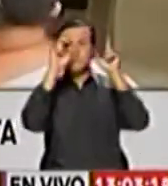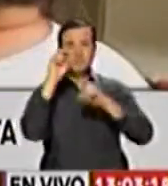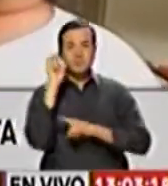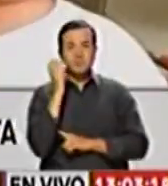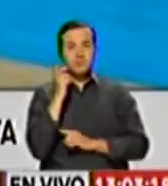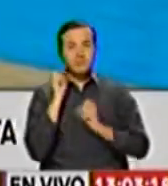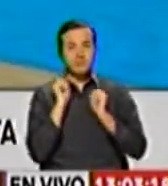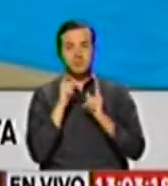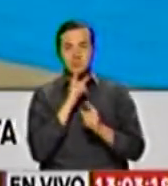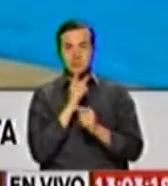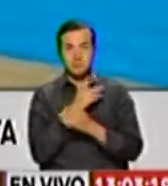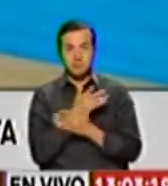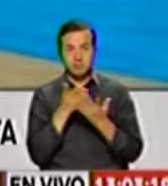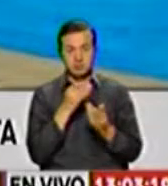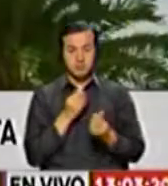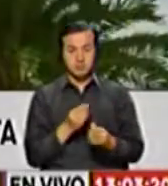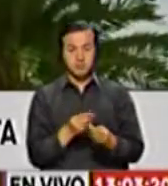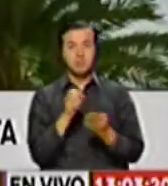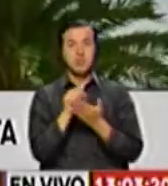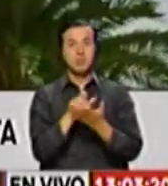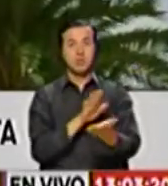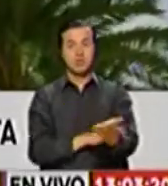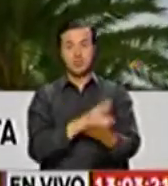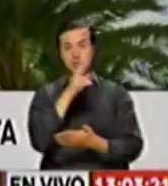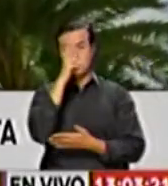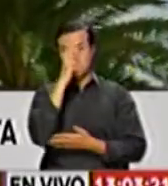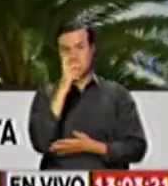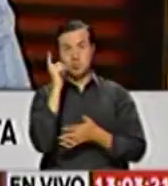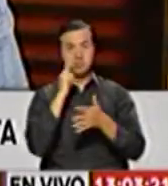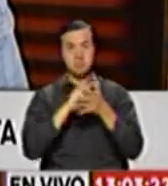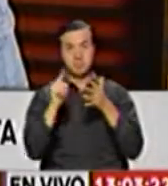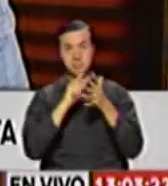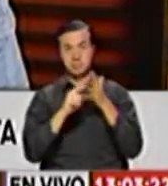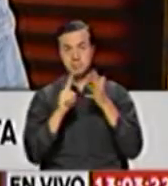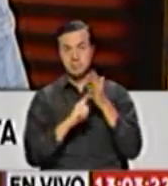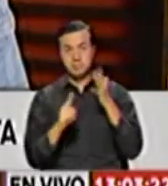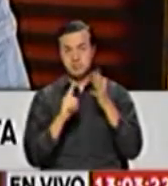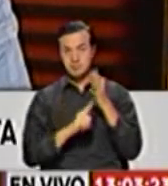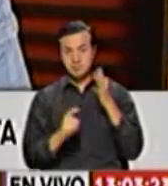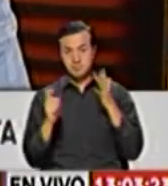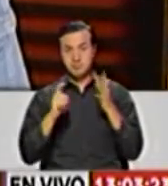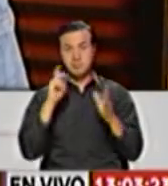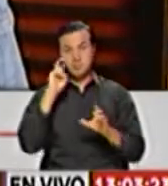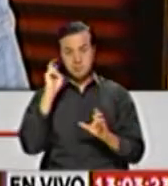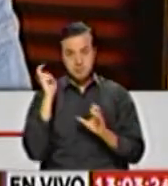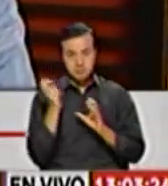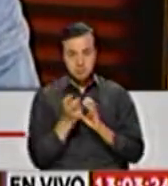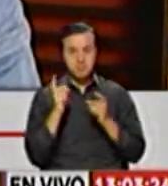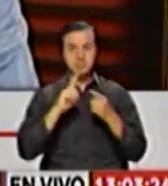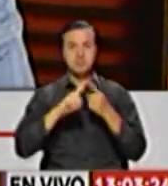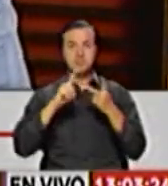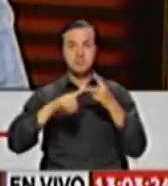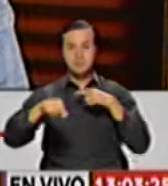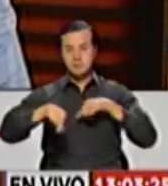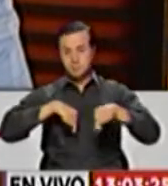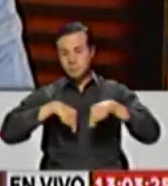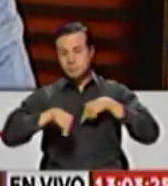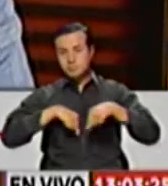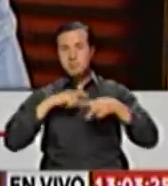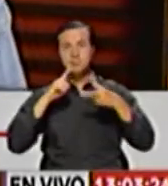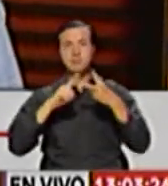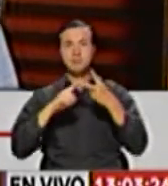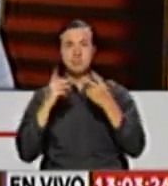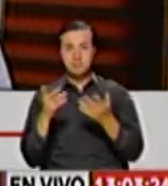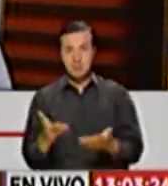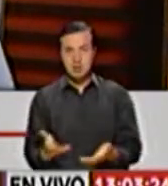la oportunidad para la inversión en proyectos hoteleros y de diversión. Aquí tiene que ser turismo, tiene que ser transporte, tiene que ser